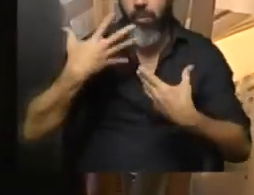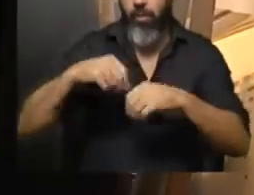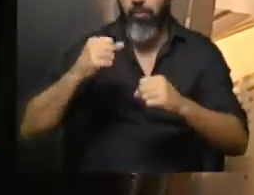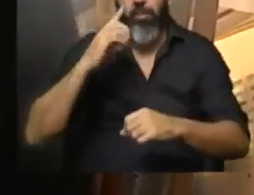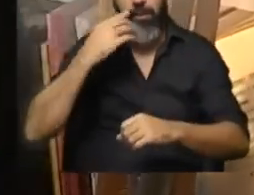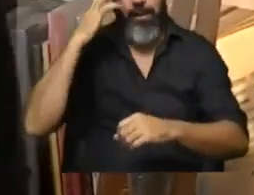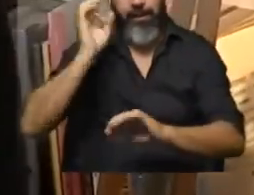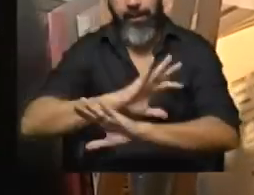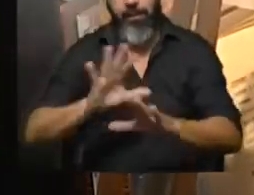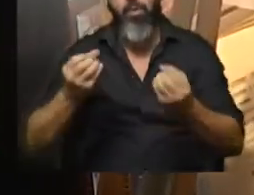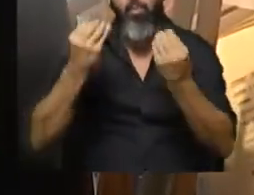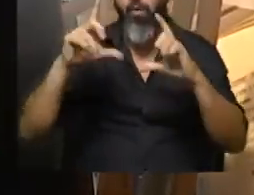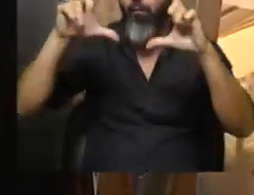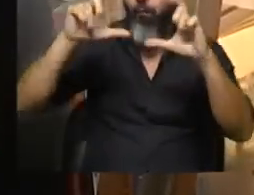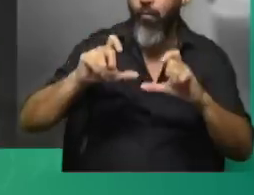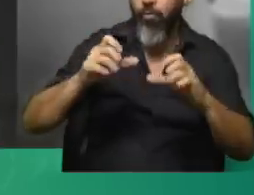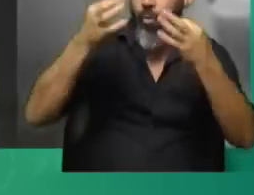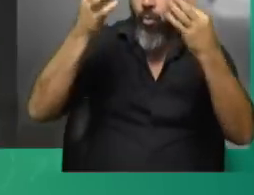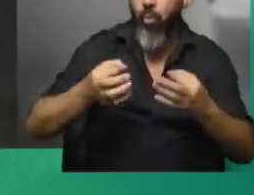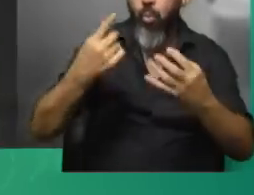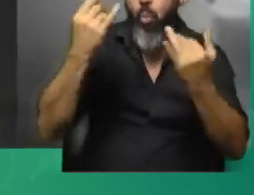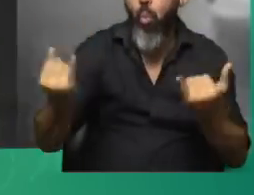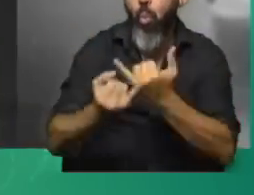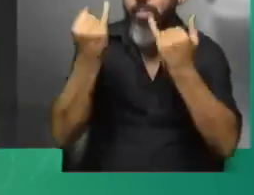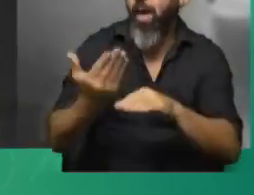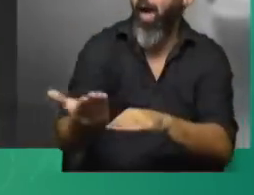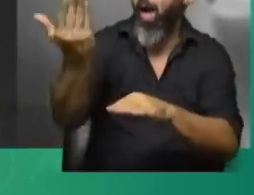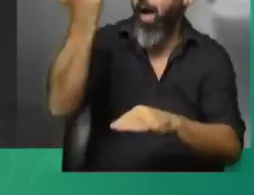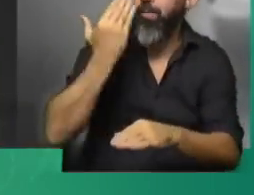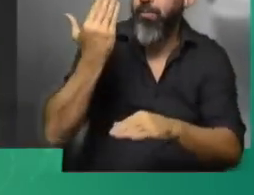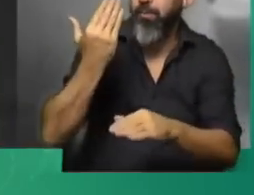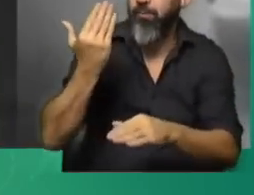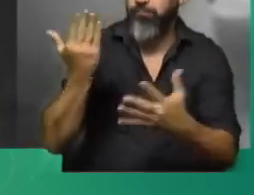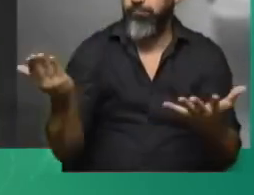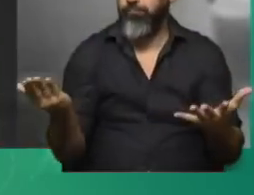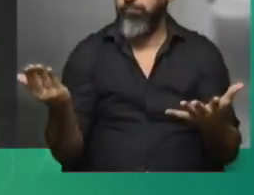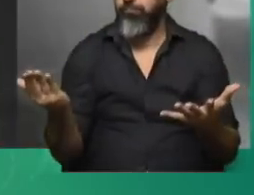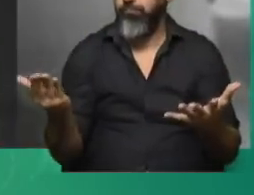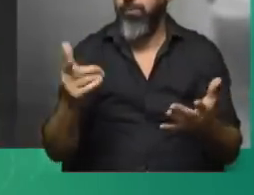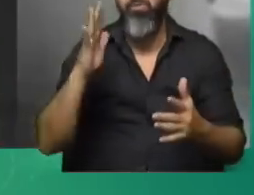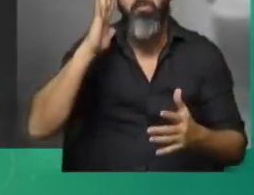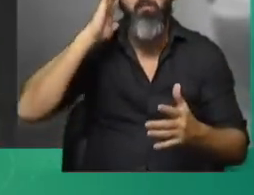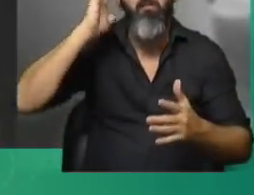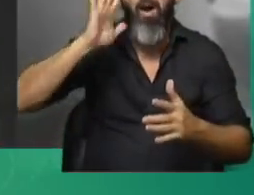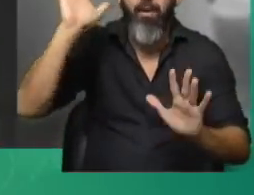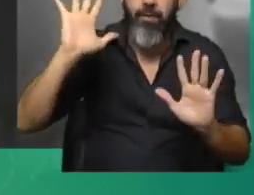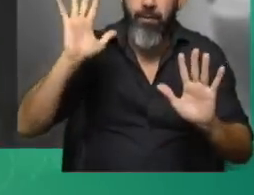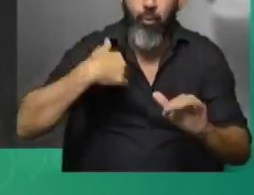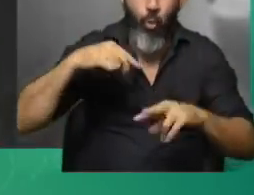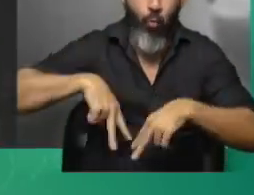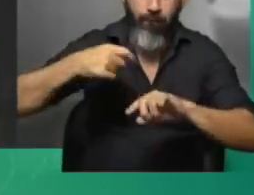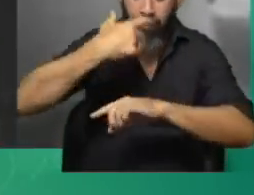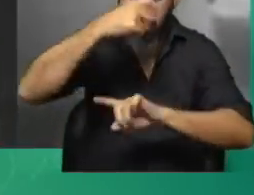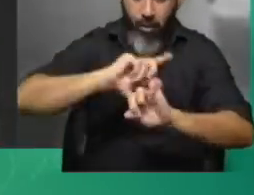porque estaba la foto de macera el día anterior del traslado bajándose del avión a ellos ya son presunciones Digamos si no soy investigador